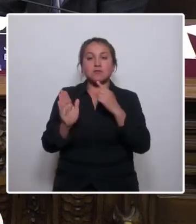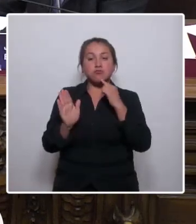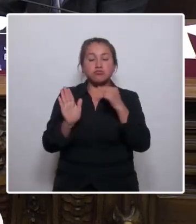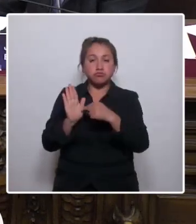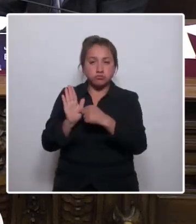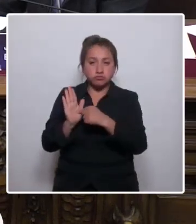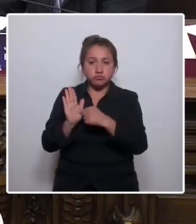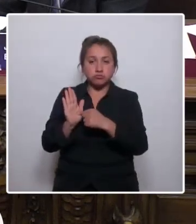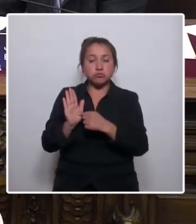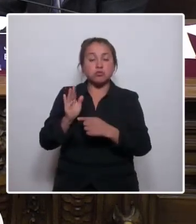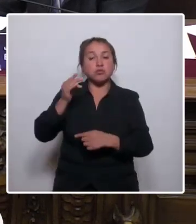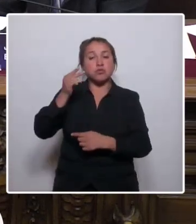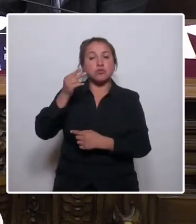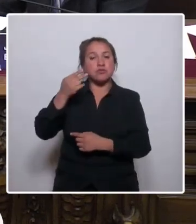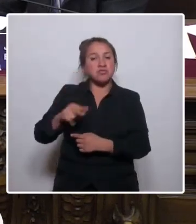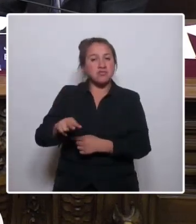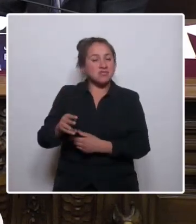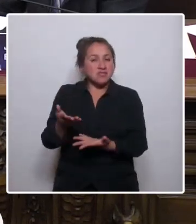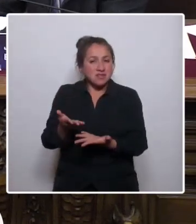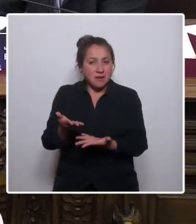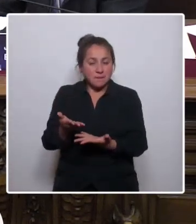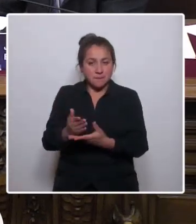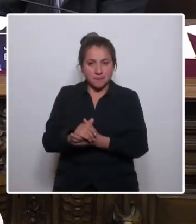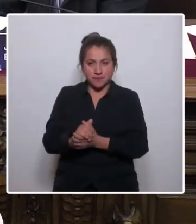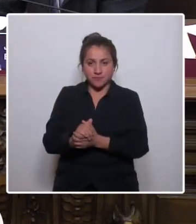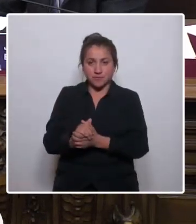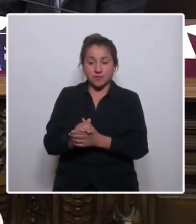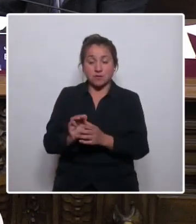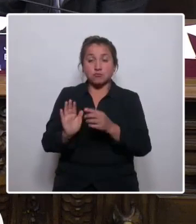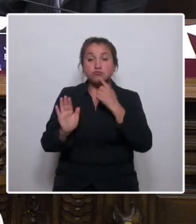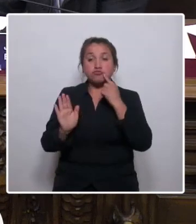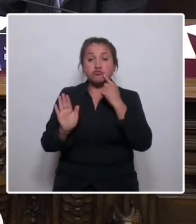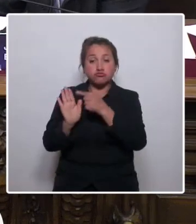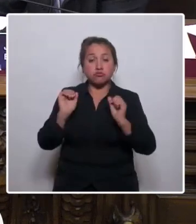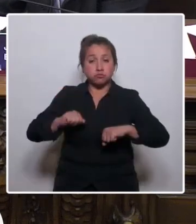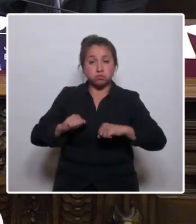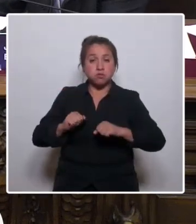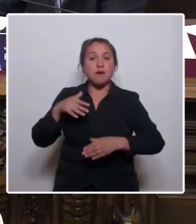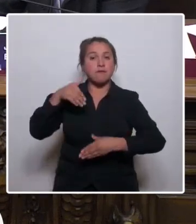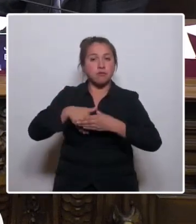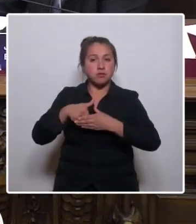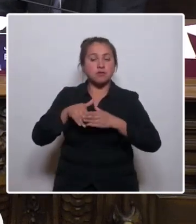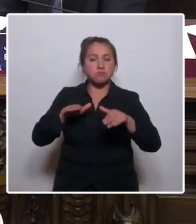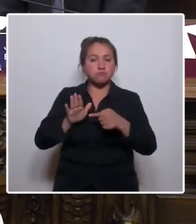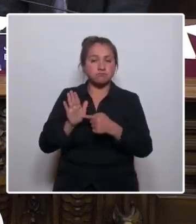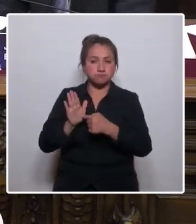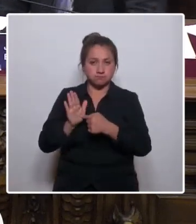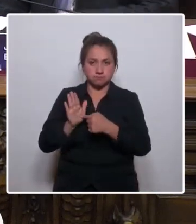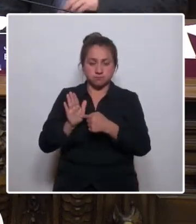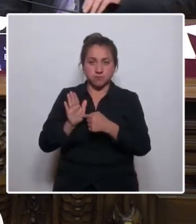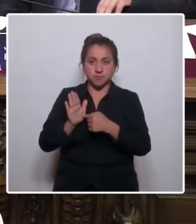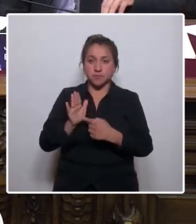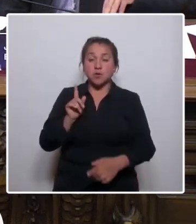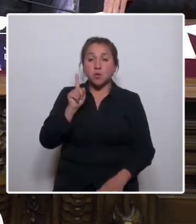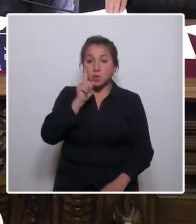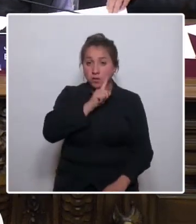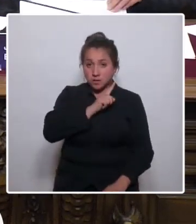mesa y corresponde también en el respecto del texto aprobado, se va a votar a sí mismo. Y por